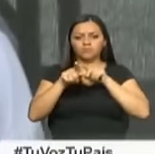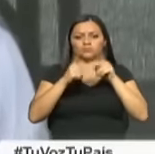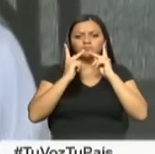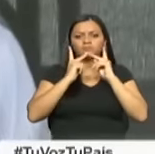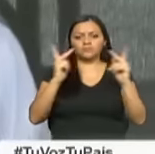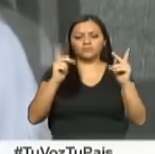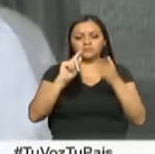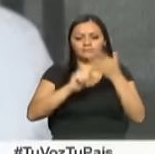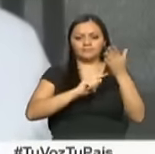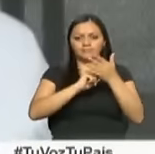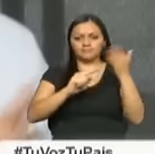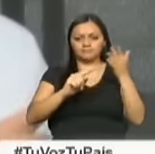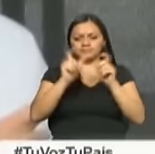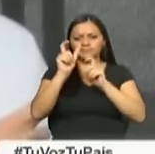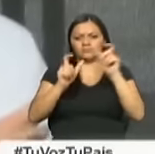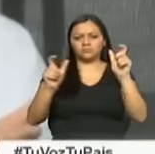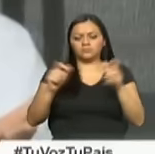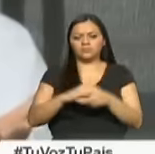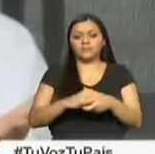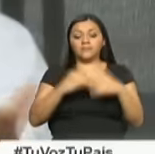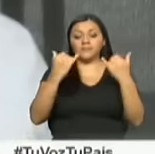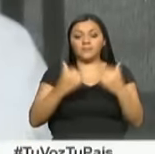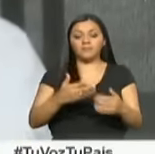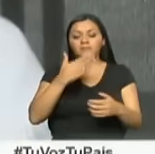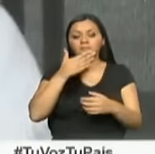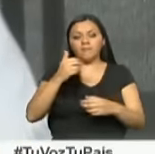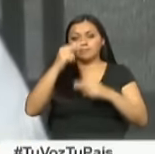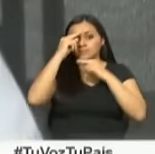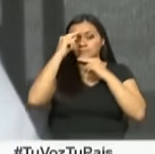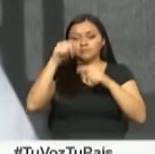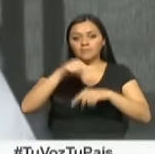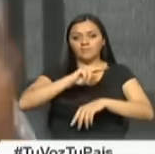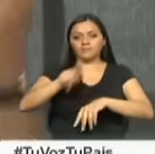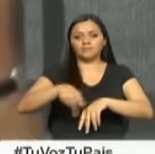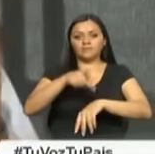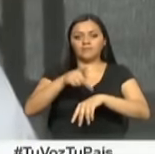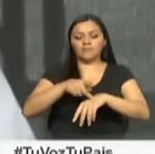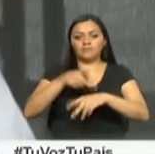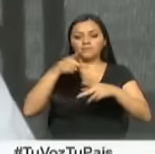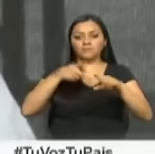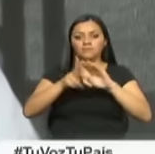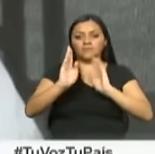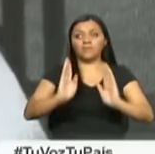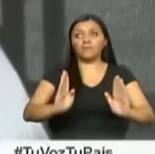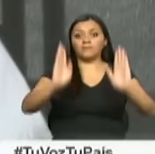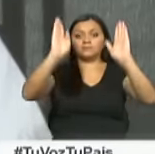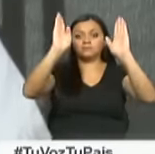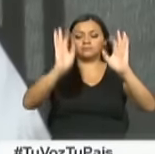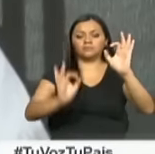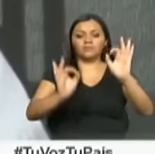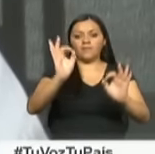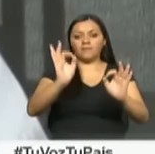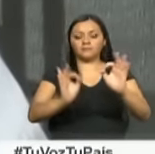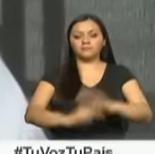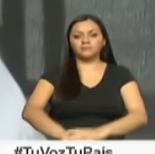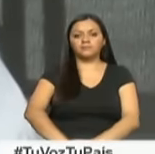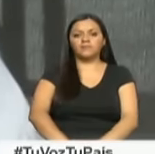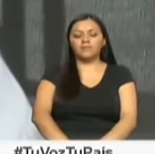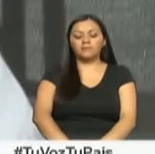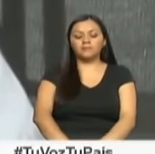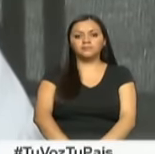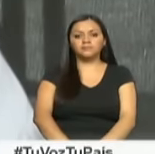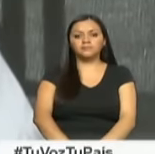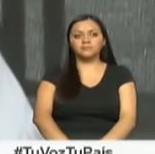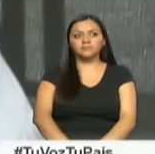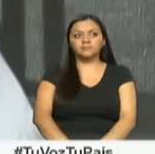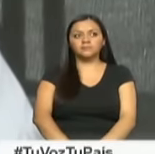impugnación ciudadana. ¿Qué mejor manera de rendirle homenaje a esta profesión que inaugurando este magnífico complejo judicial, El